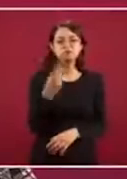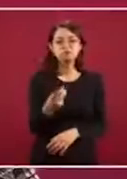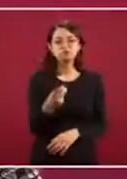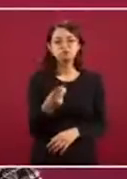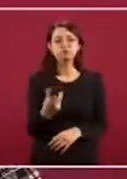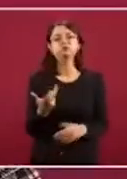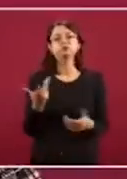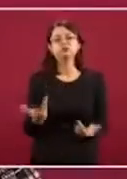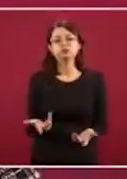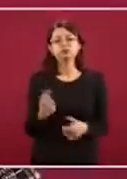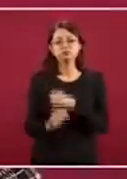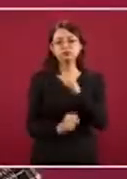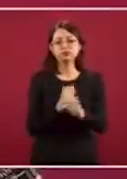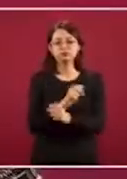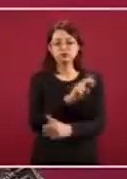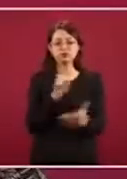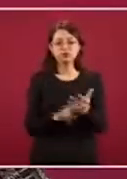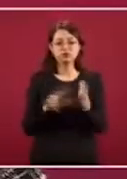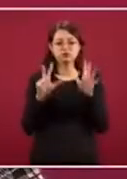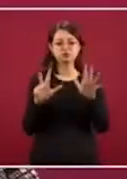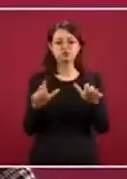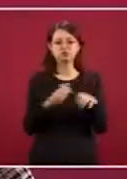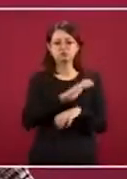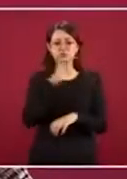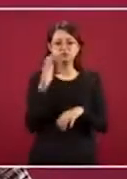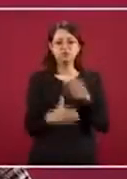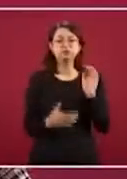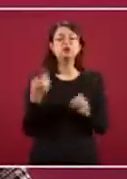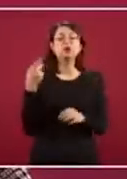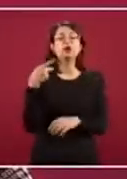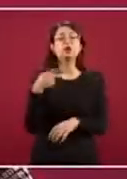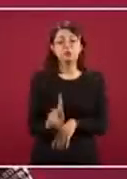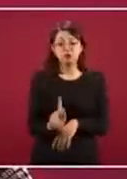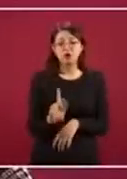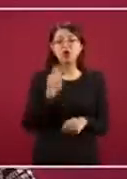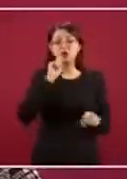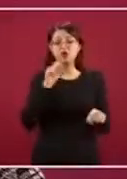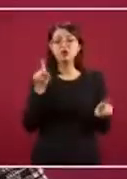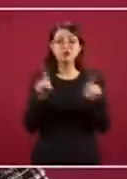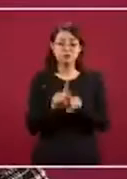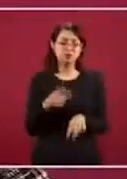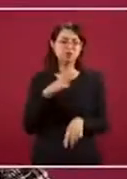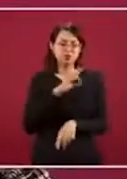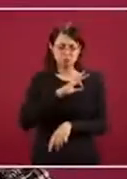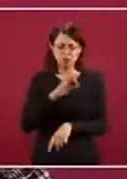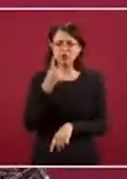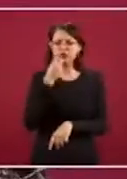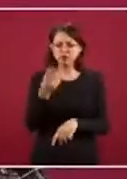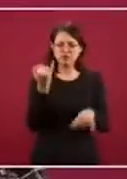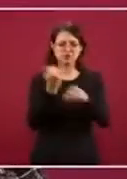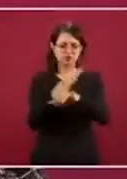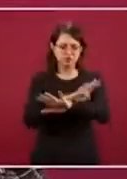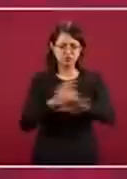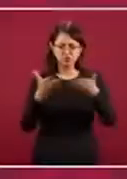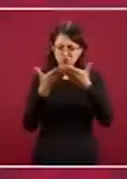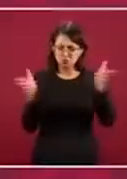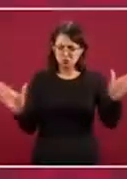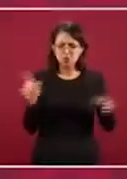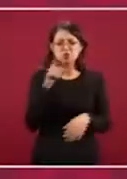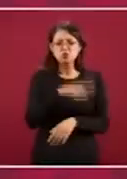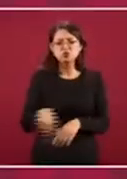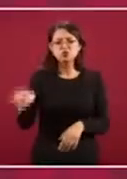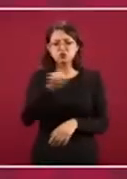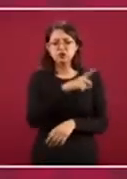cerró en el año 2018 sin embargo y esto también es información pública que les puedo compartir y creo que usted es el